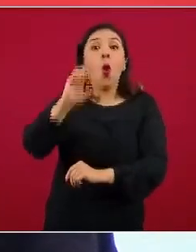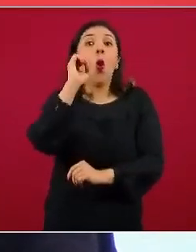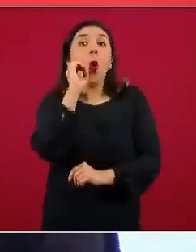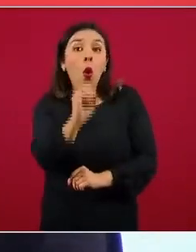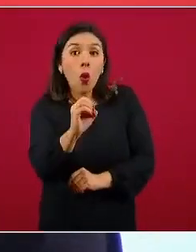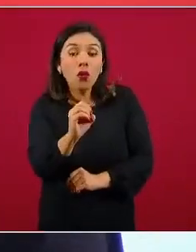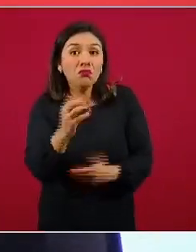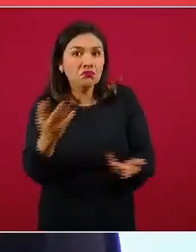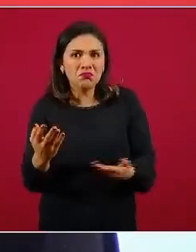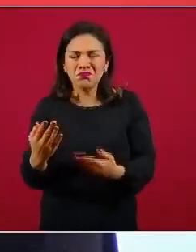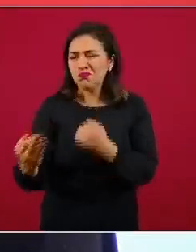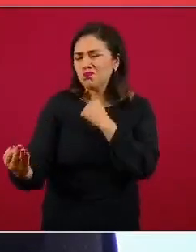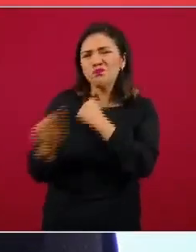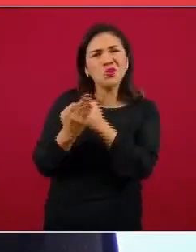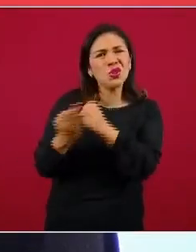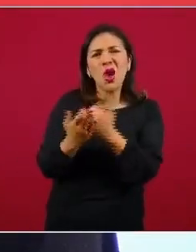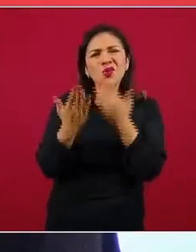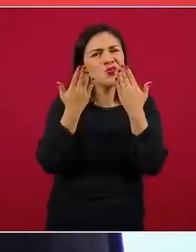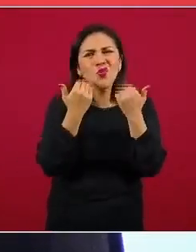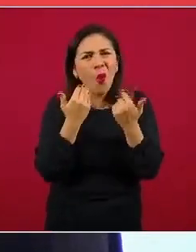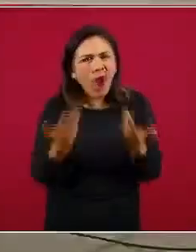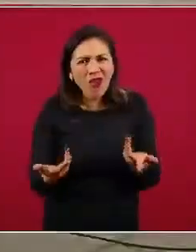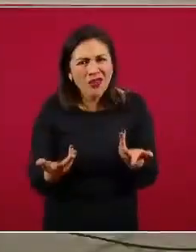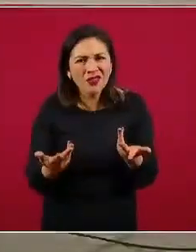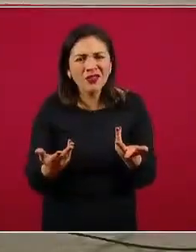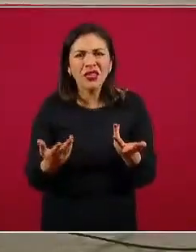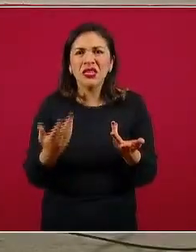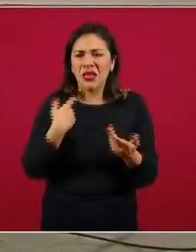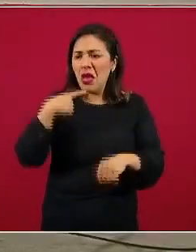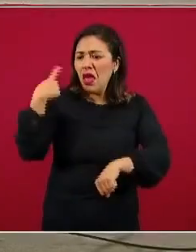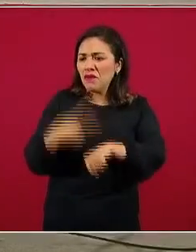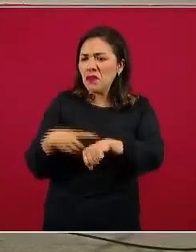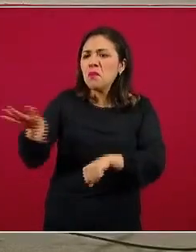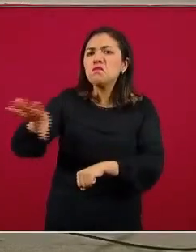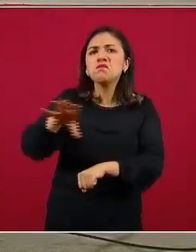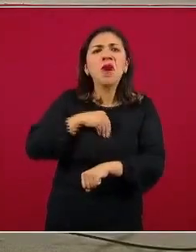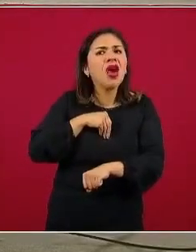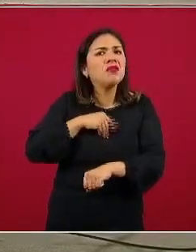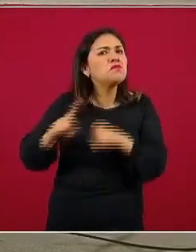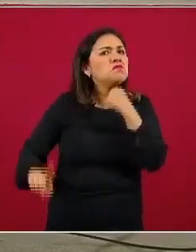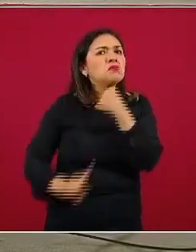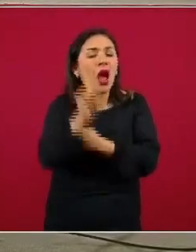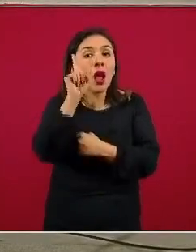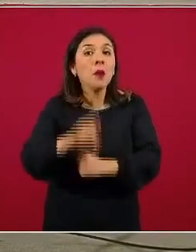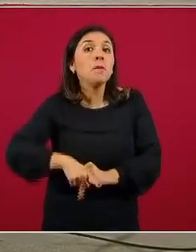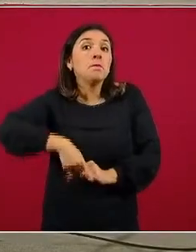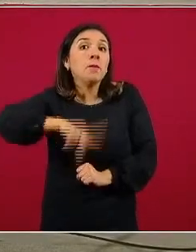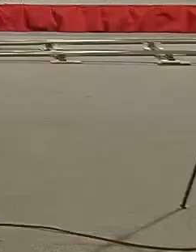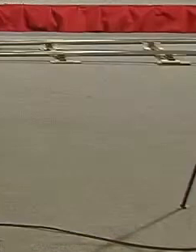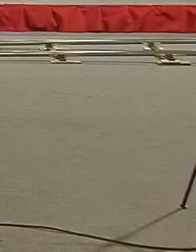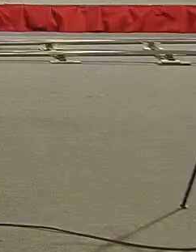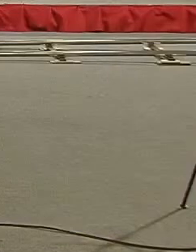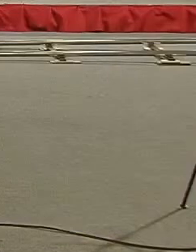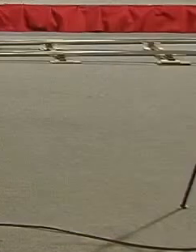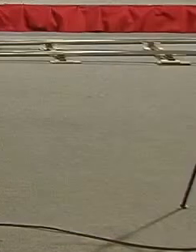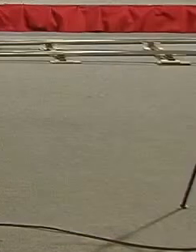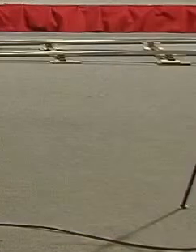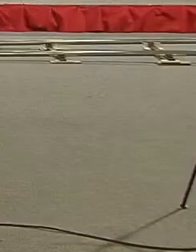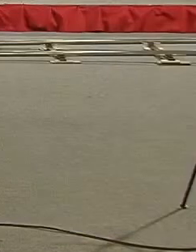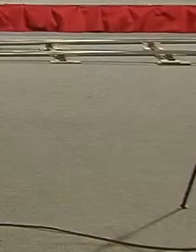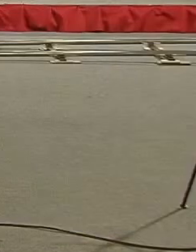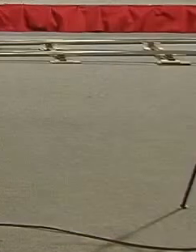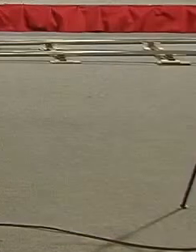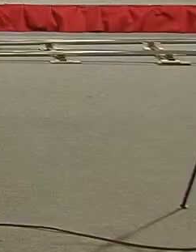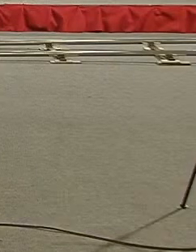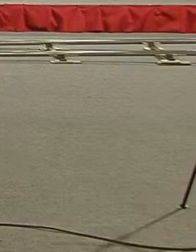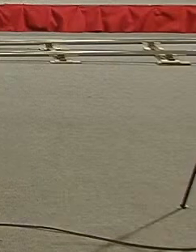o no protege esta parte o este tramo de la enfermedad de la historia natural, pero a lo mejor sí protege la enfermedad, o